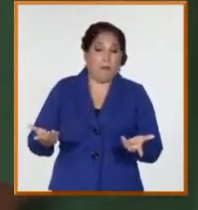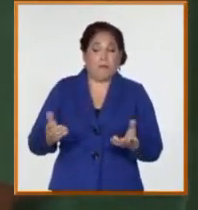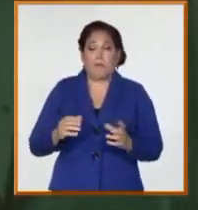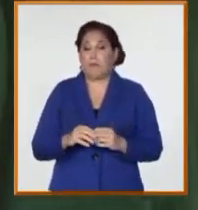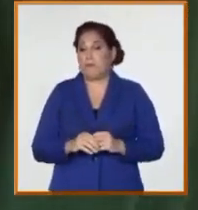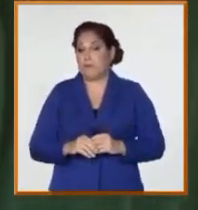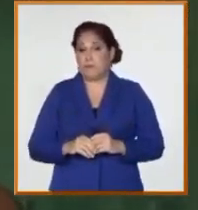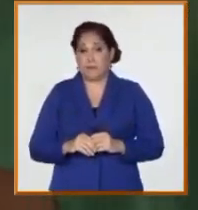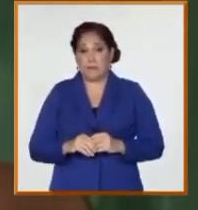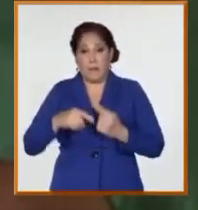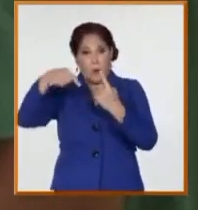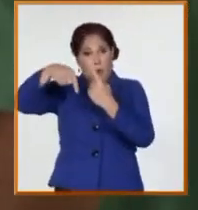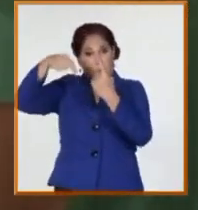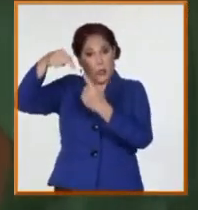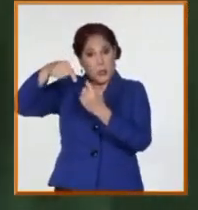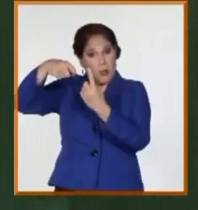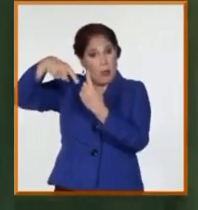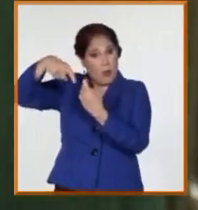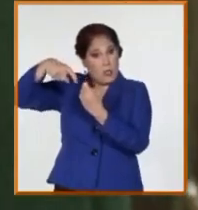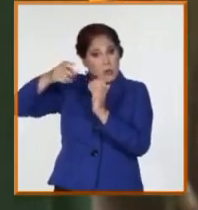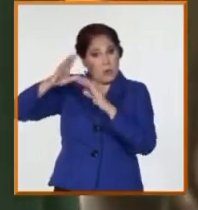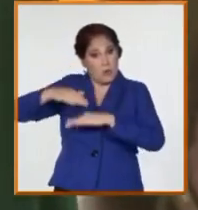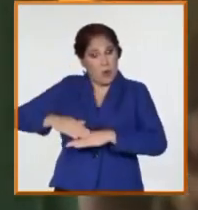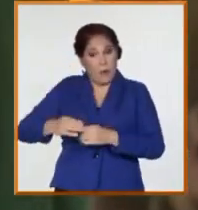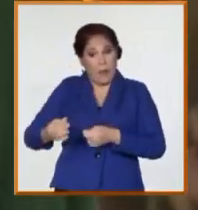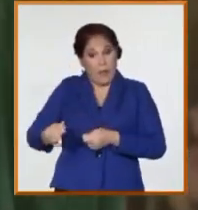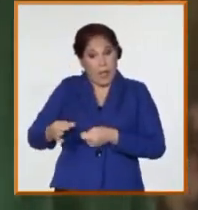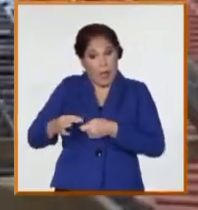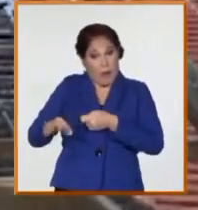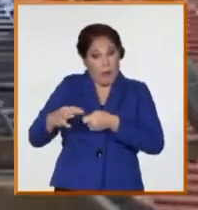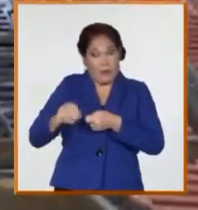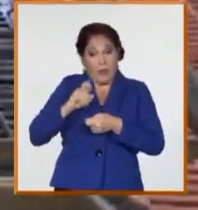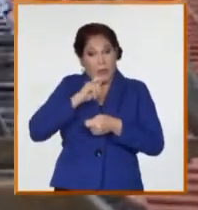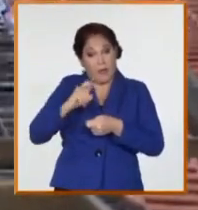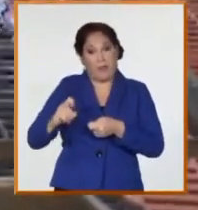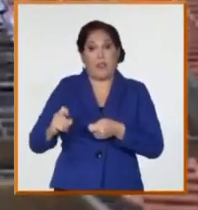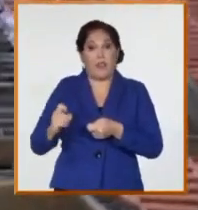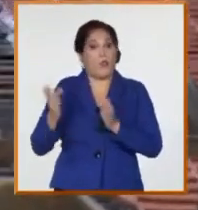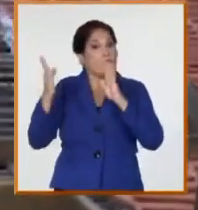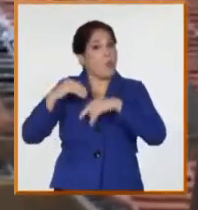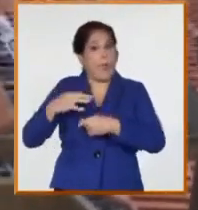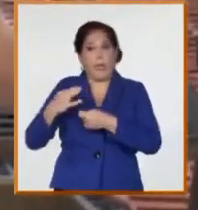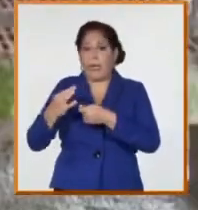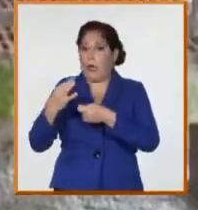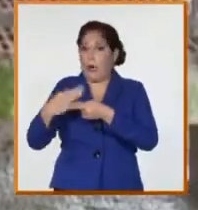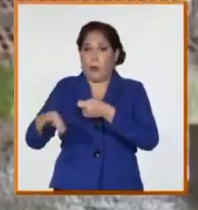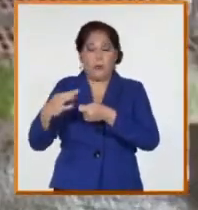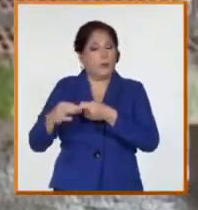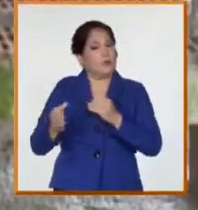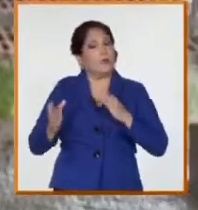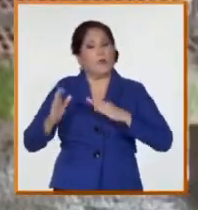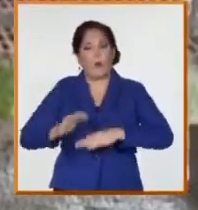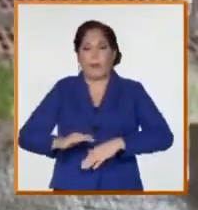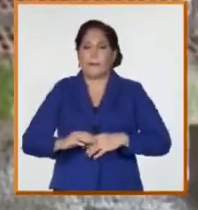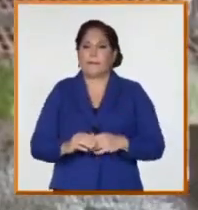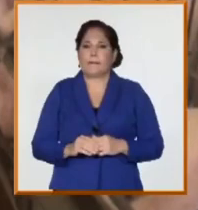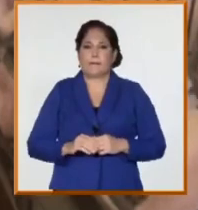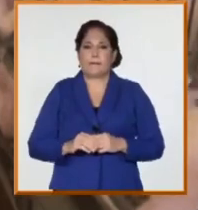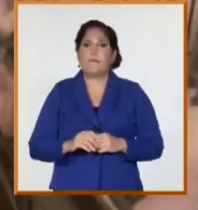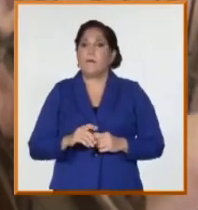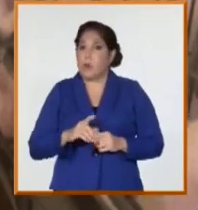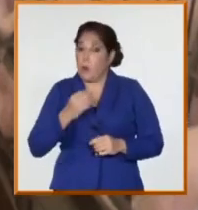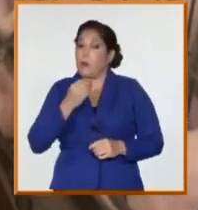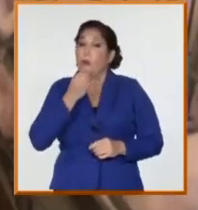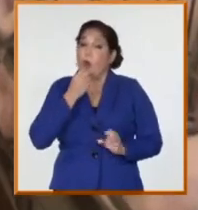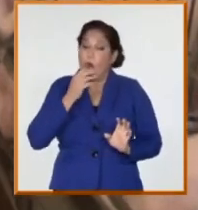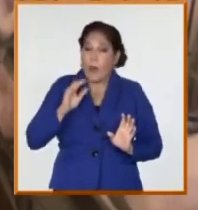el sentido de tener dinero en efectivo Es un poco difícil o una tenemos una posibilidad